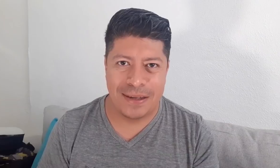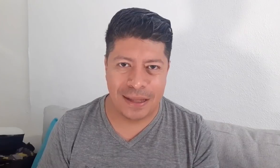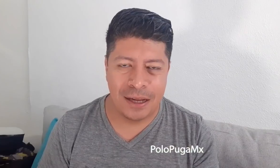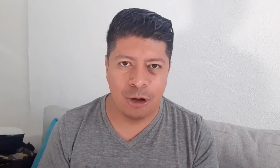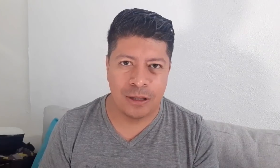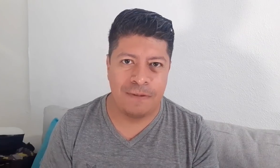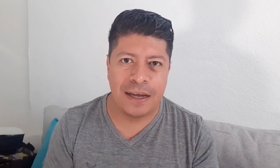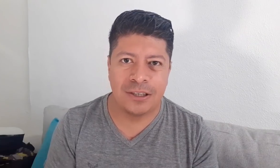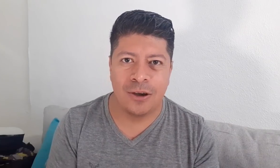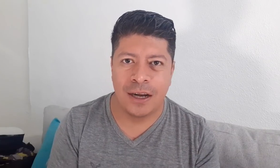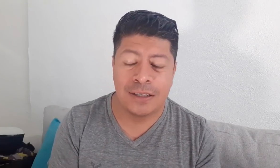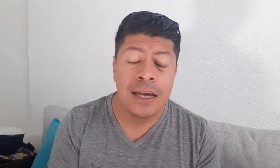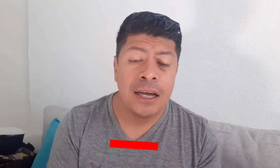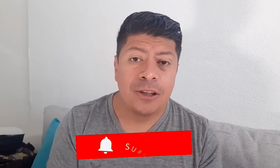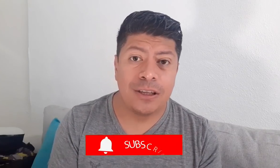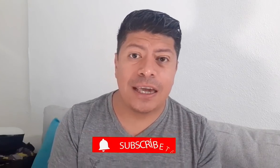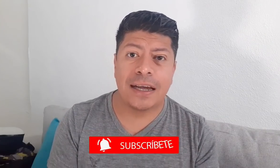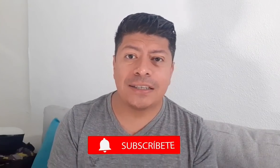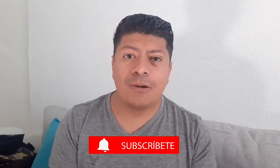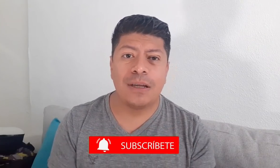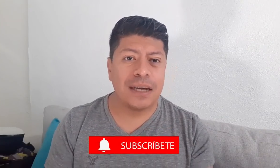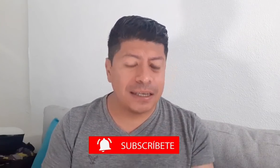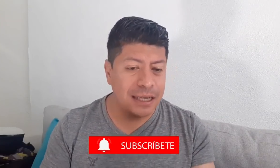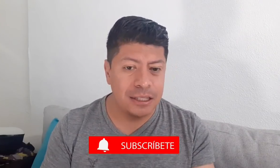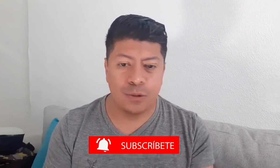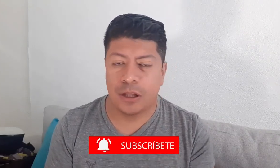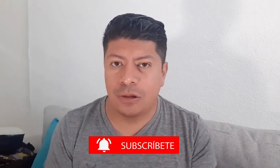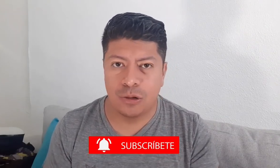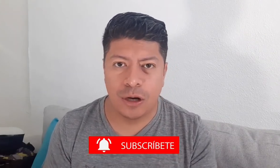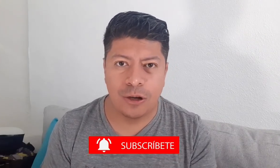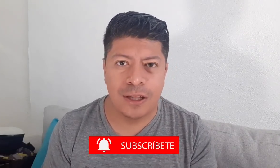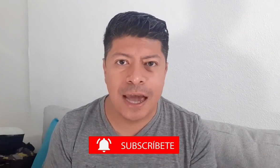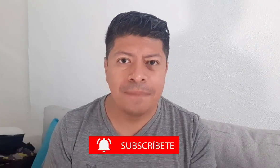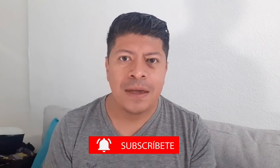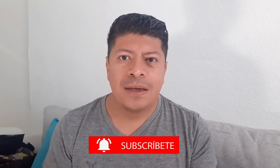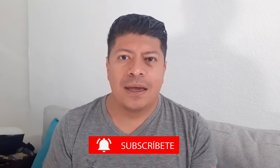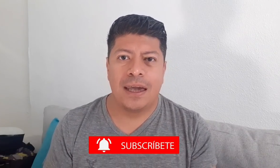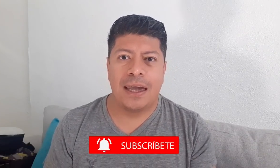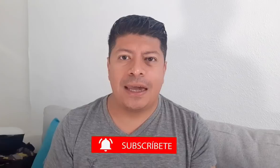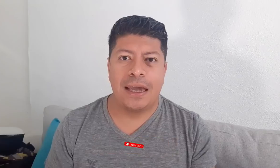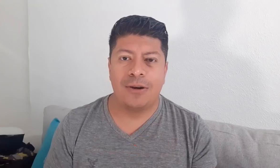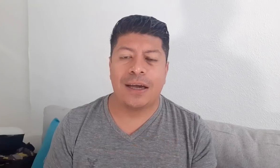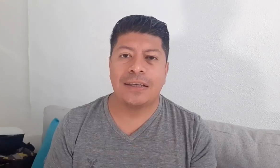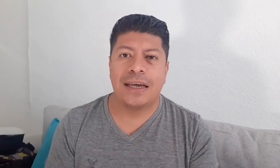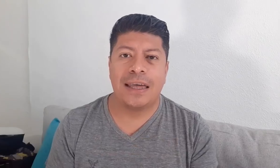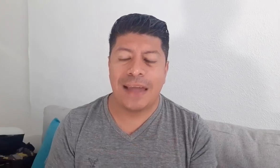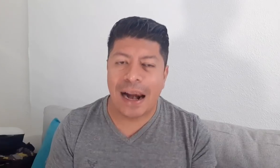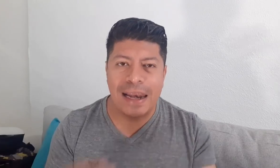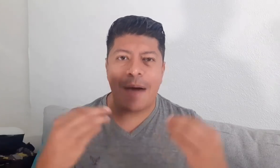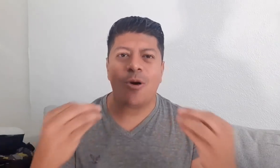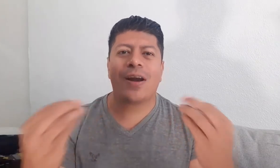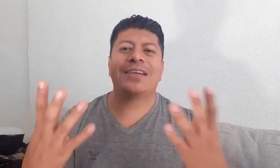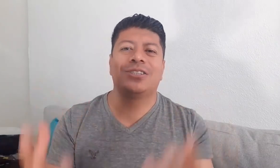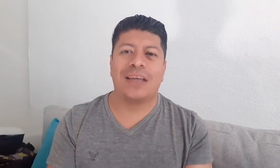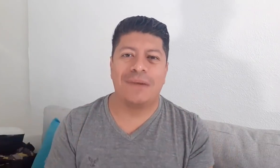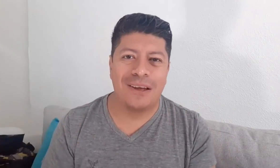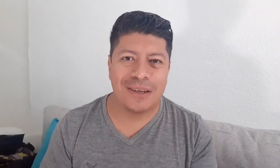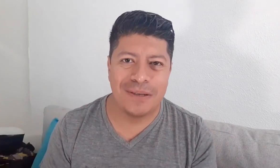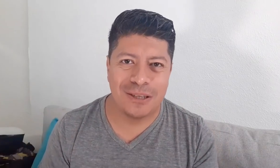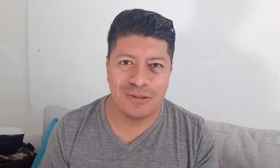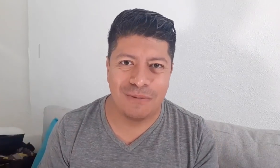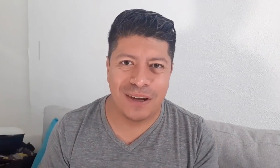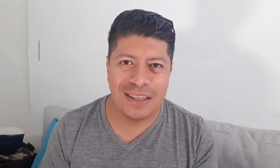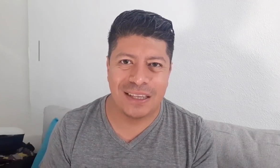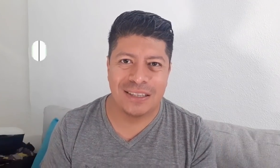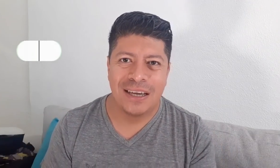la campanita de notificaciones. Donde quiera que se encuentren, que sigan disfrutando de su rico día. No dejes de darle amor a este video a